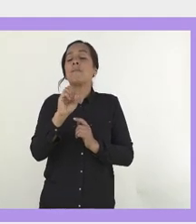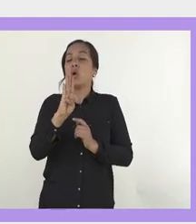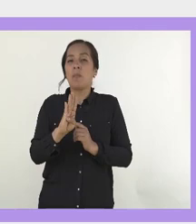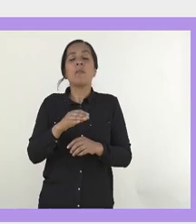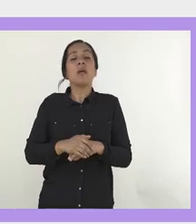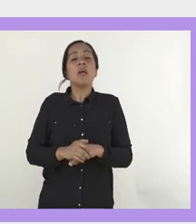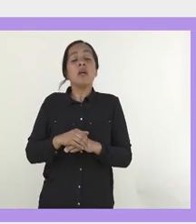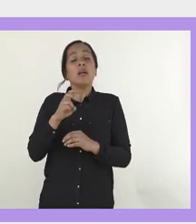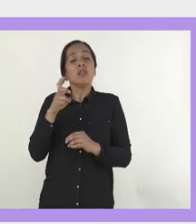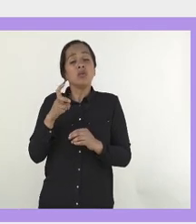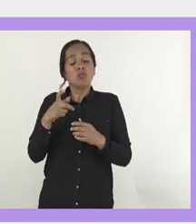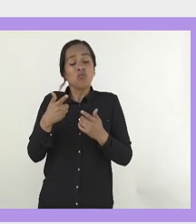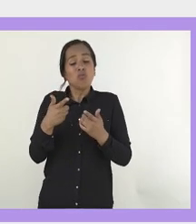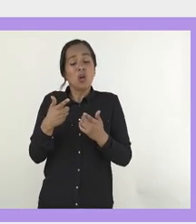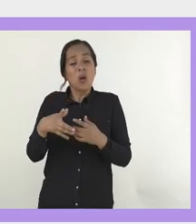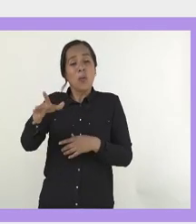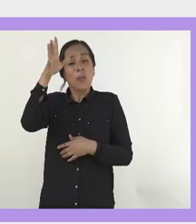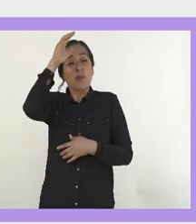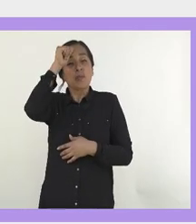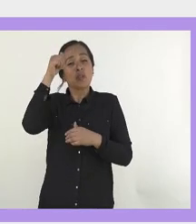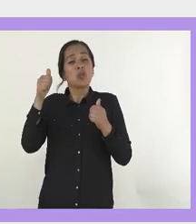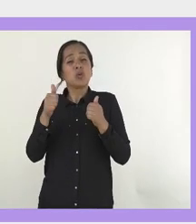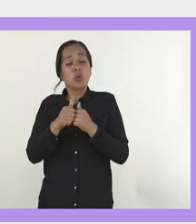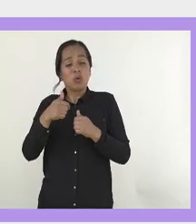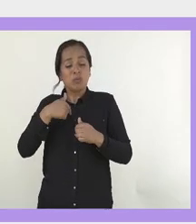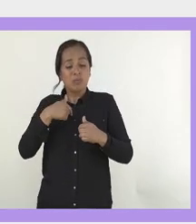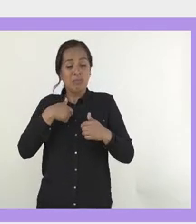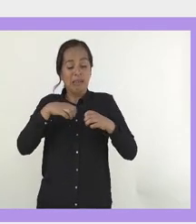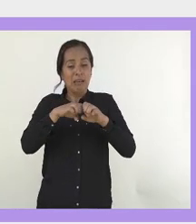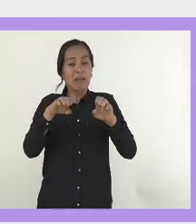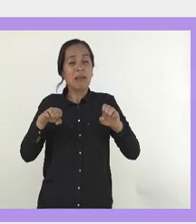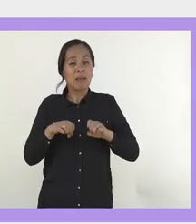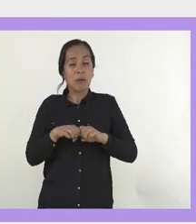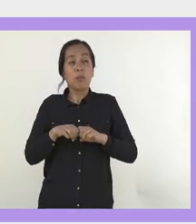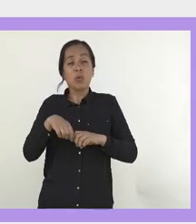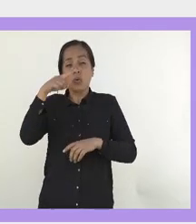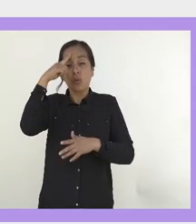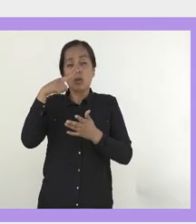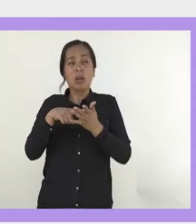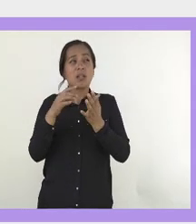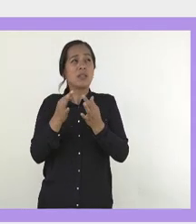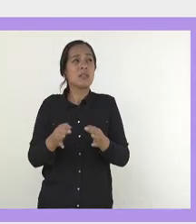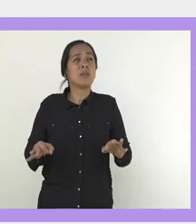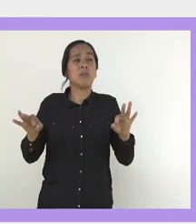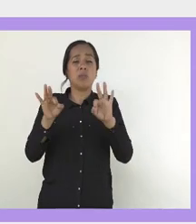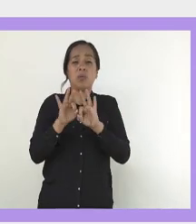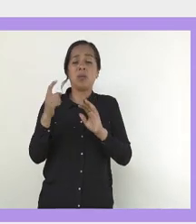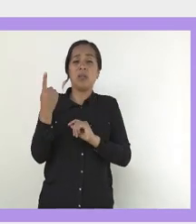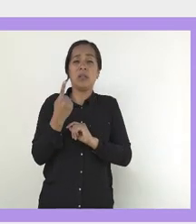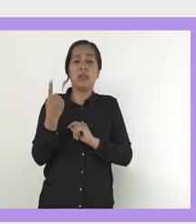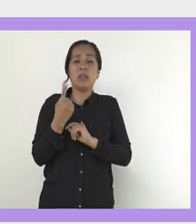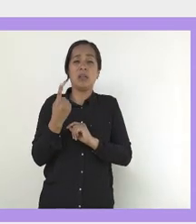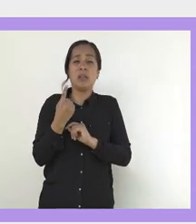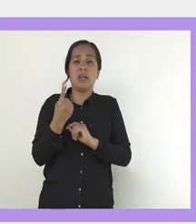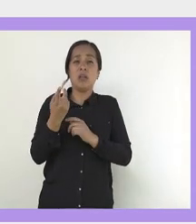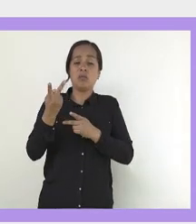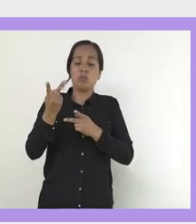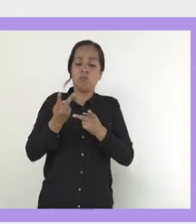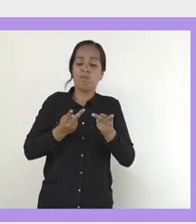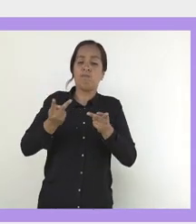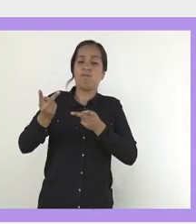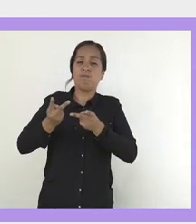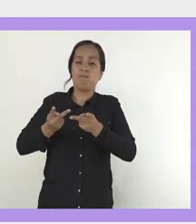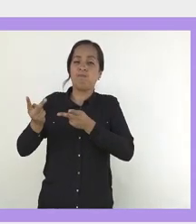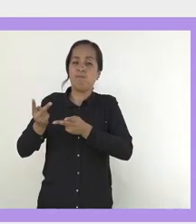pero es realmente este creerlo también creo que es importante que nos preparemos